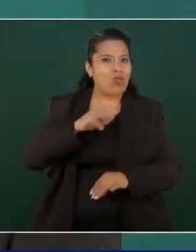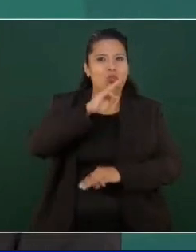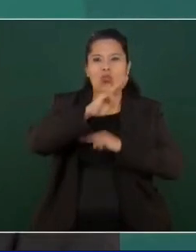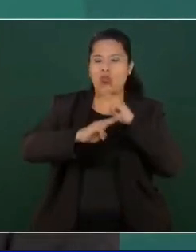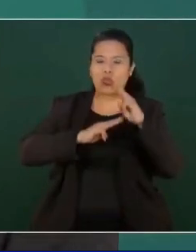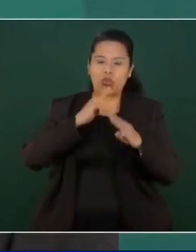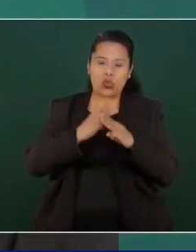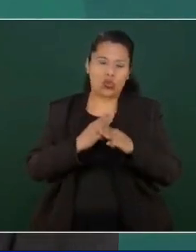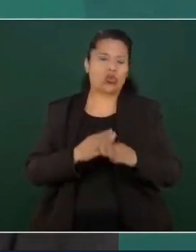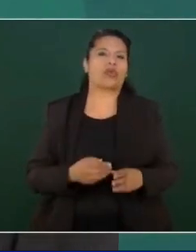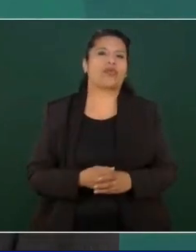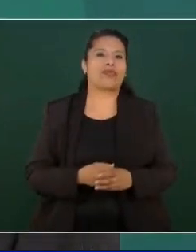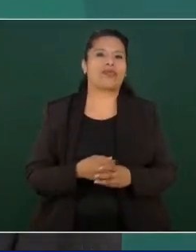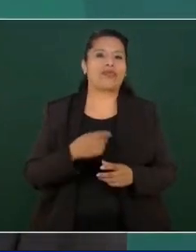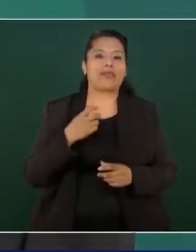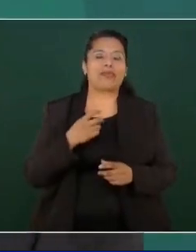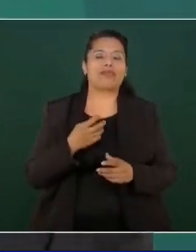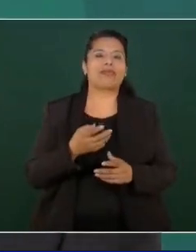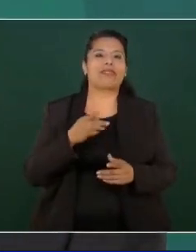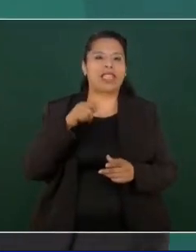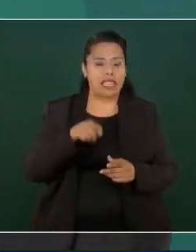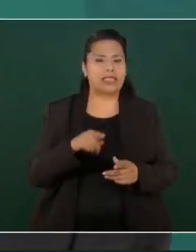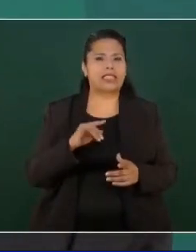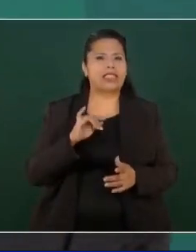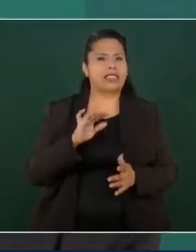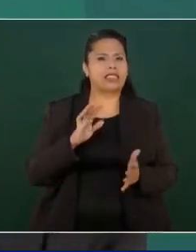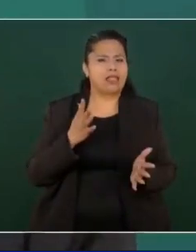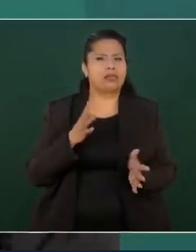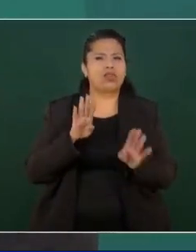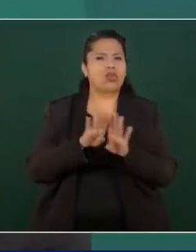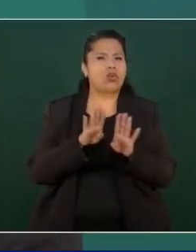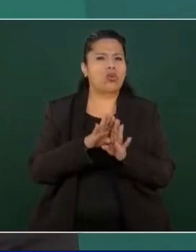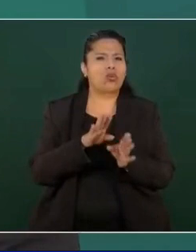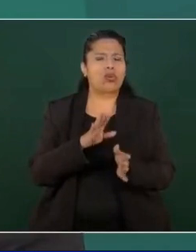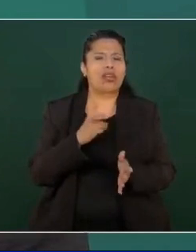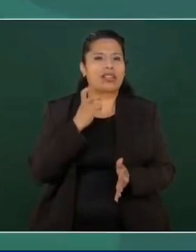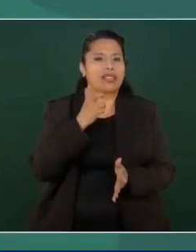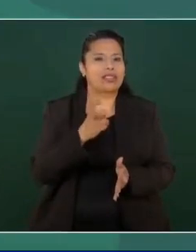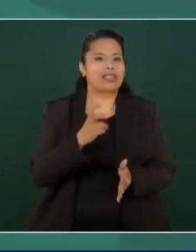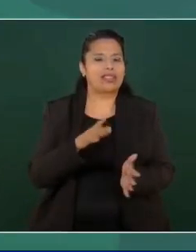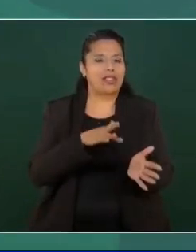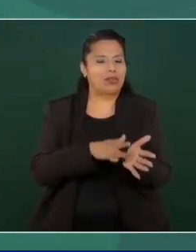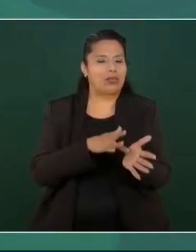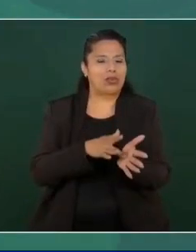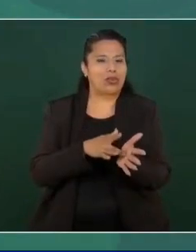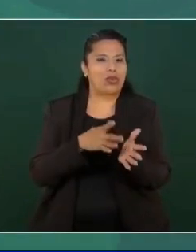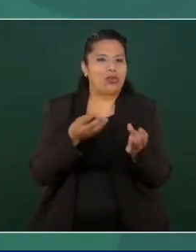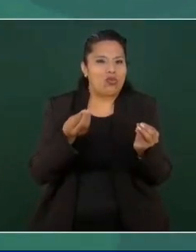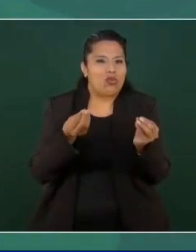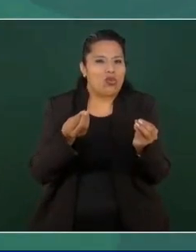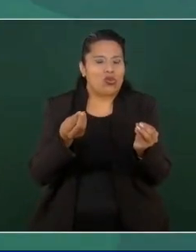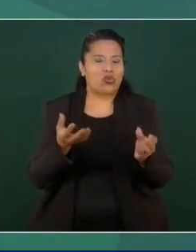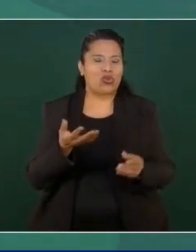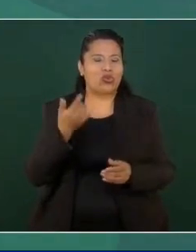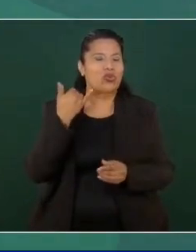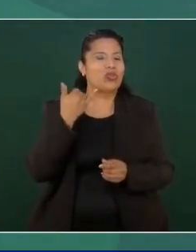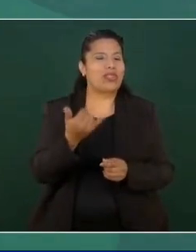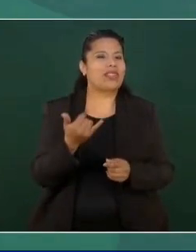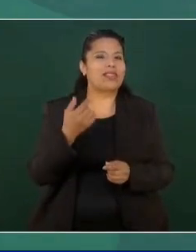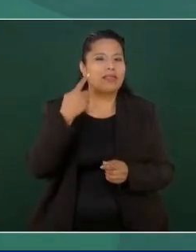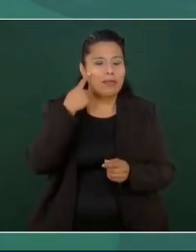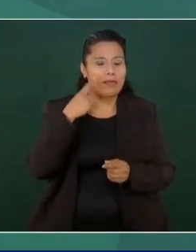Todo esto nos está apoyando mucho. Entonces, en el caso de Zacatecas vamos a seguir,